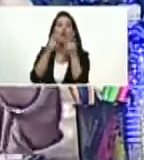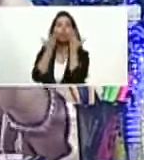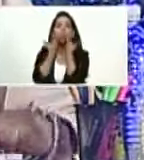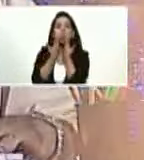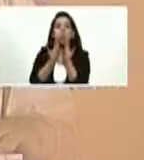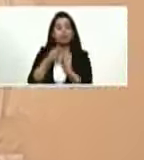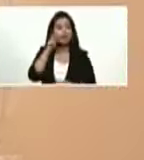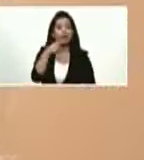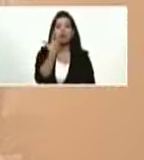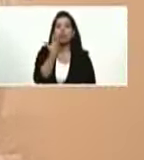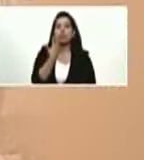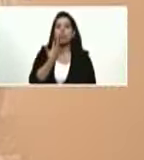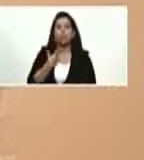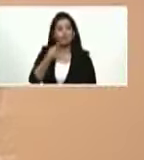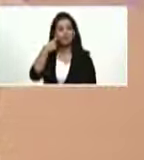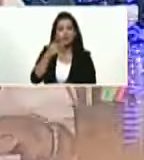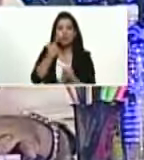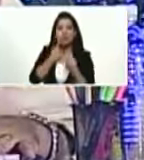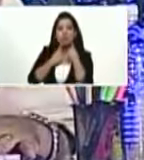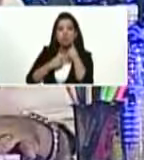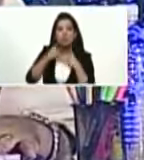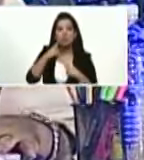poder en sí mismo.